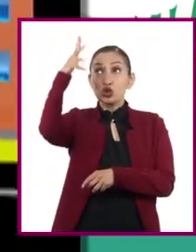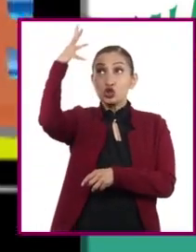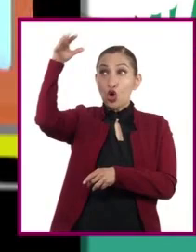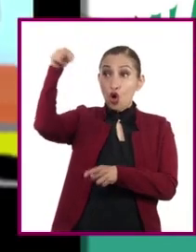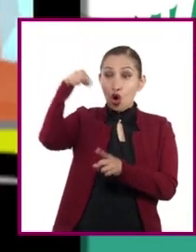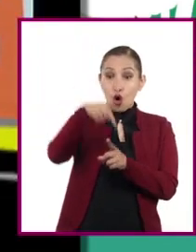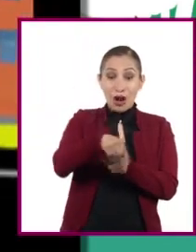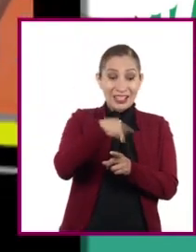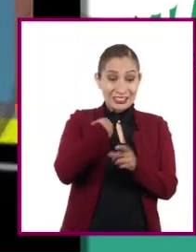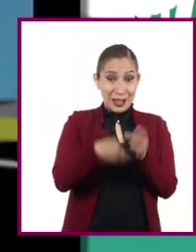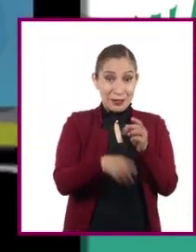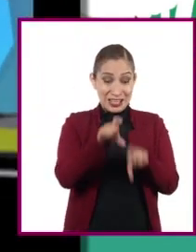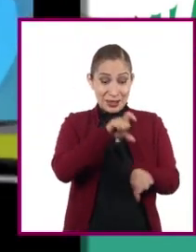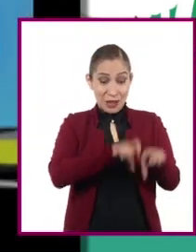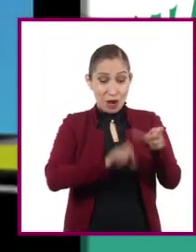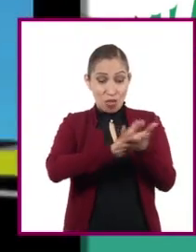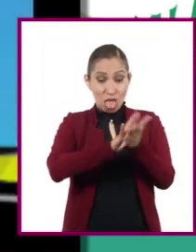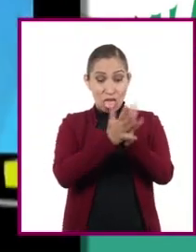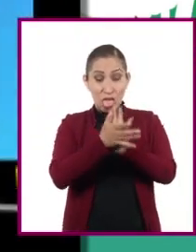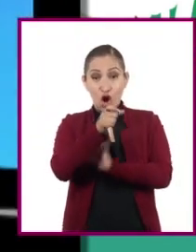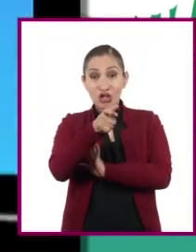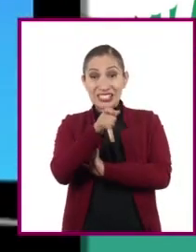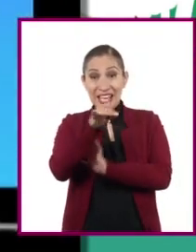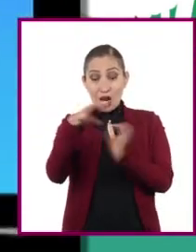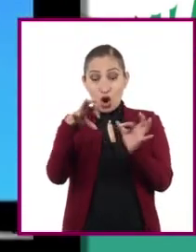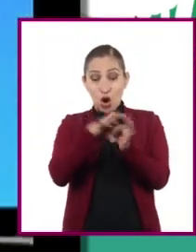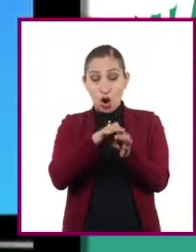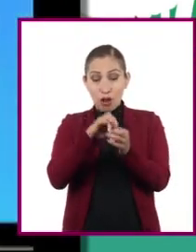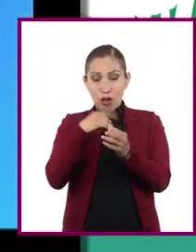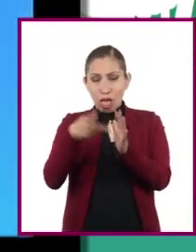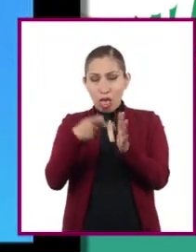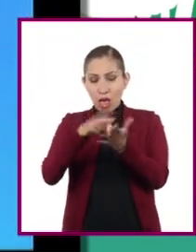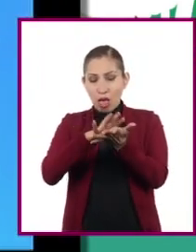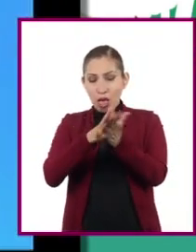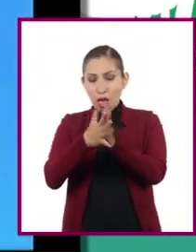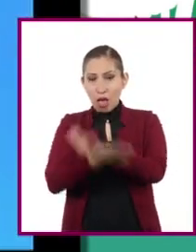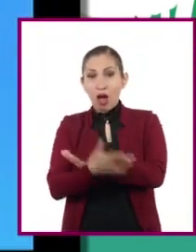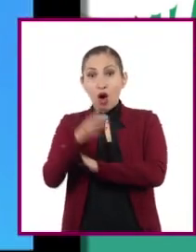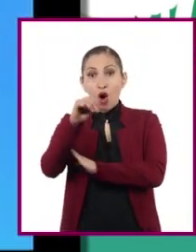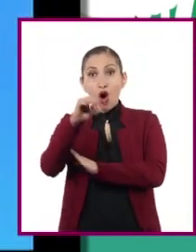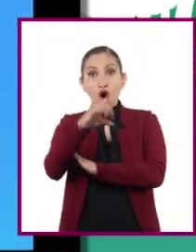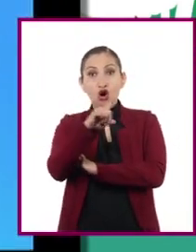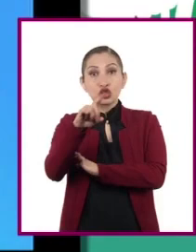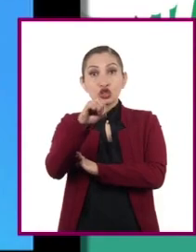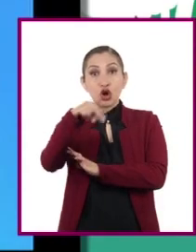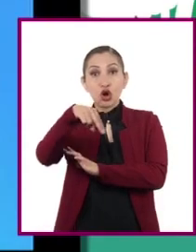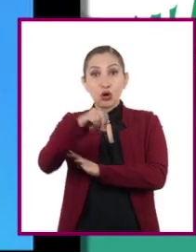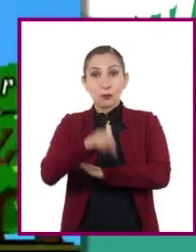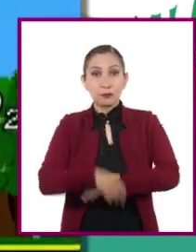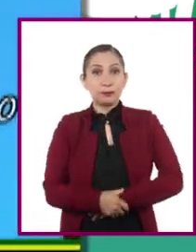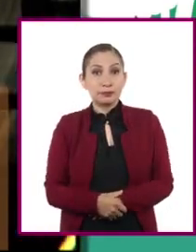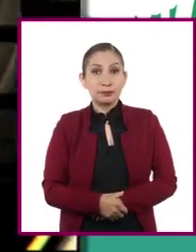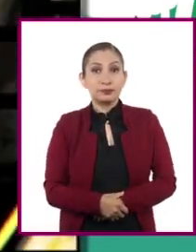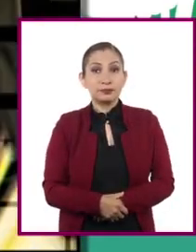solar, este compuesto reacciona con el oxígeno y después de varias reacciones se forma ozono.